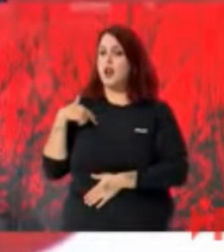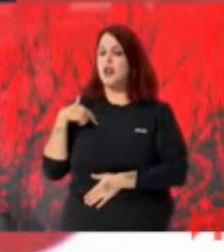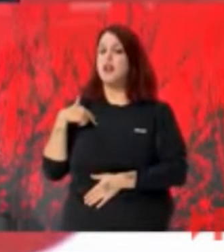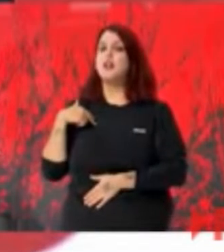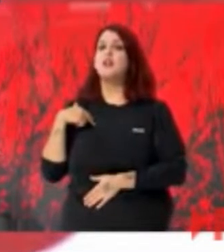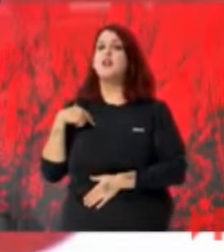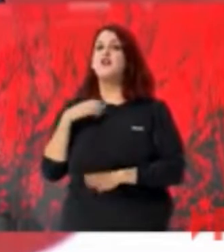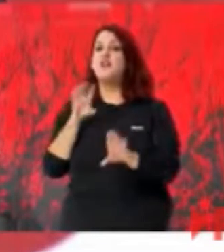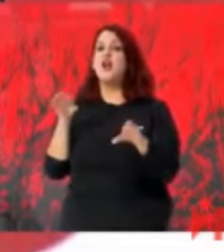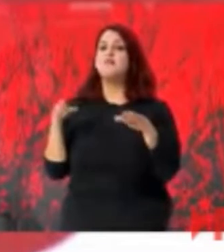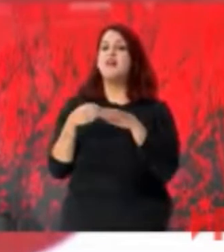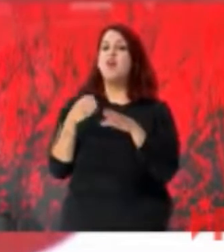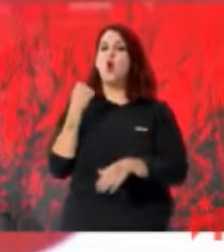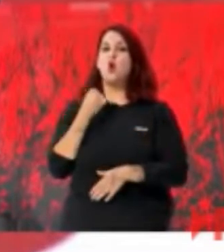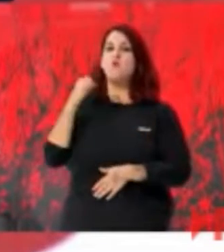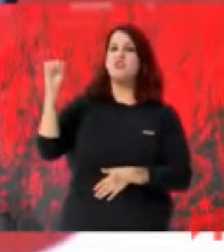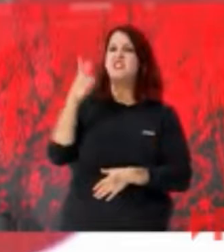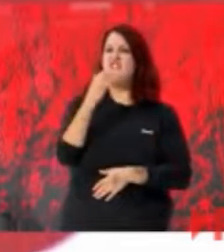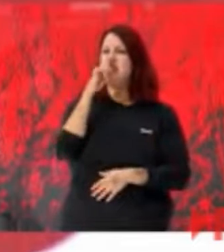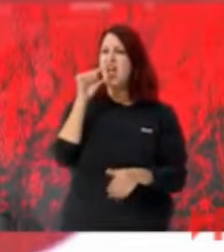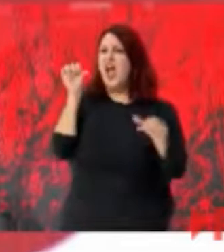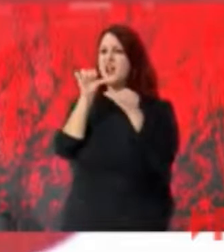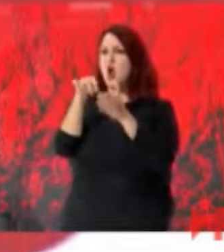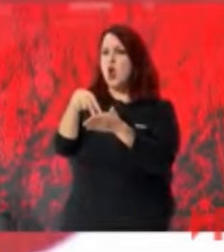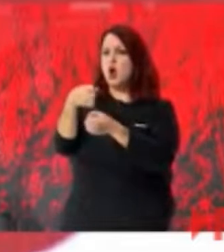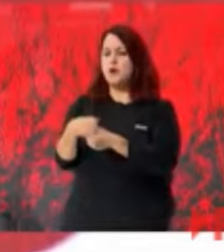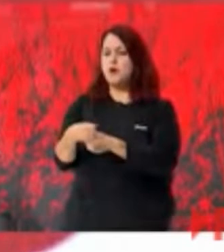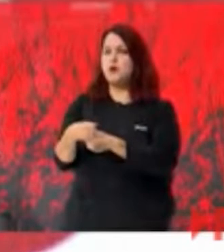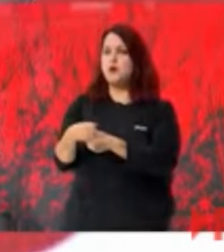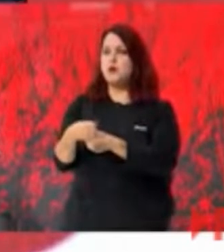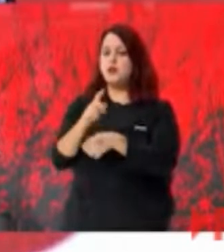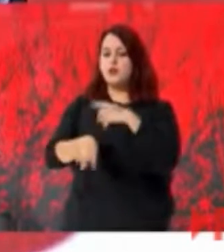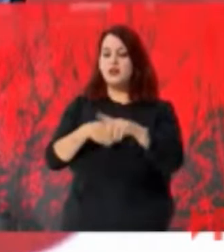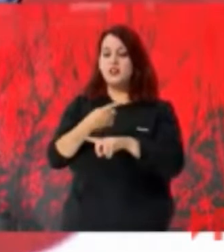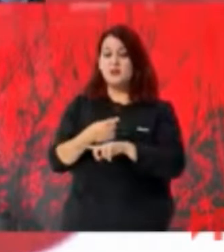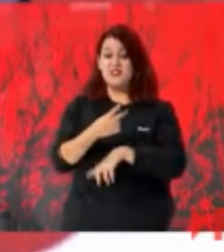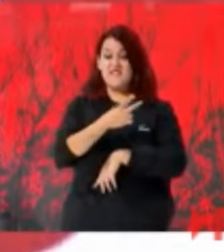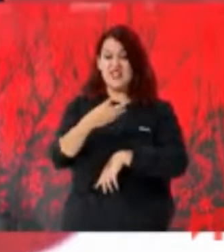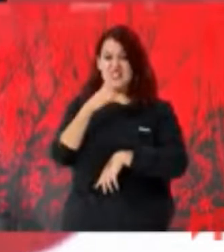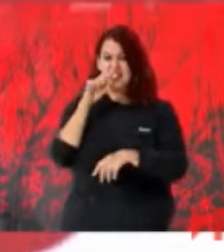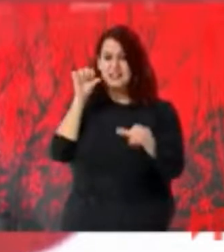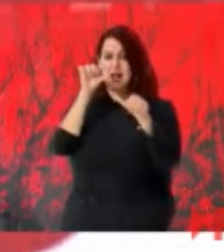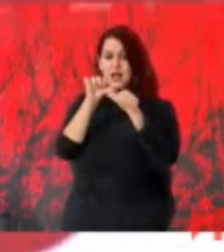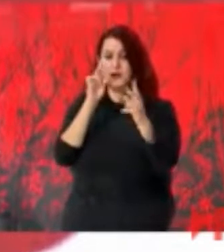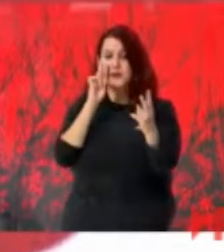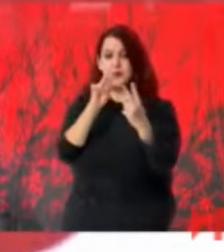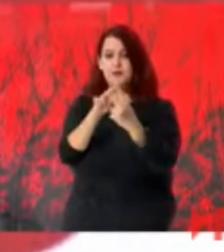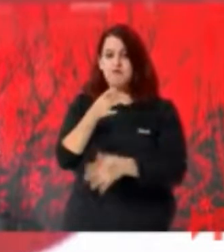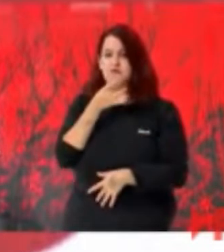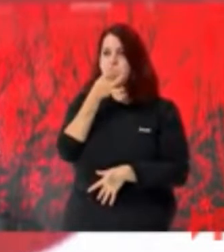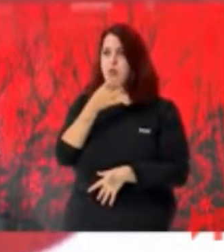toda la vida, que llevas ya 20 años, porque no te vas y no sé cuánto. Y de pronto me encontré que yo llevaba 23 años, me daba vergüenza de